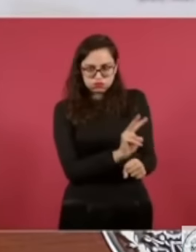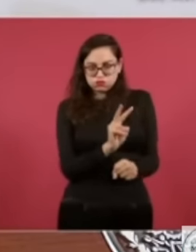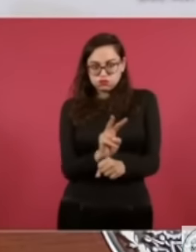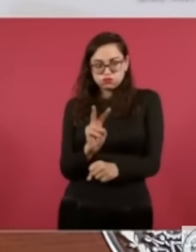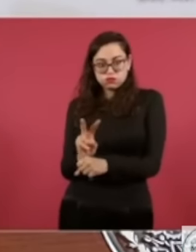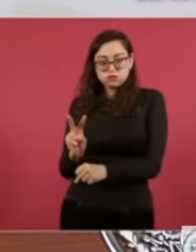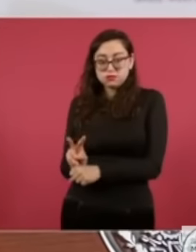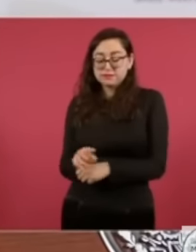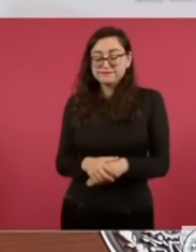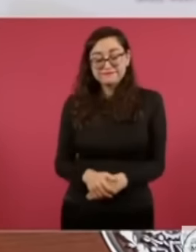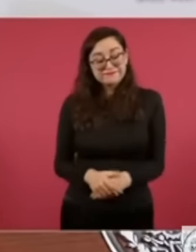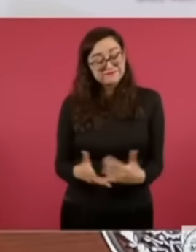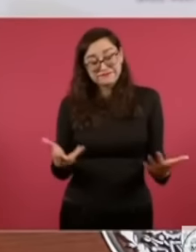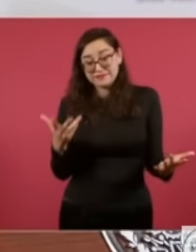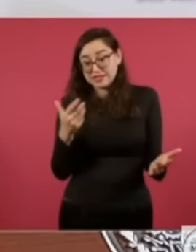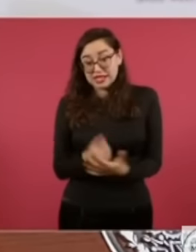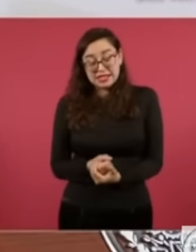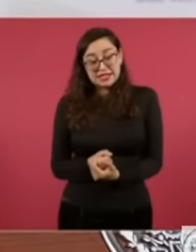Reina,